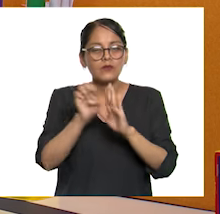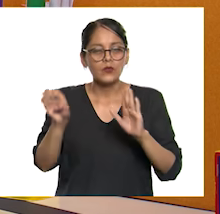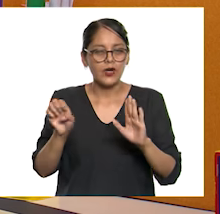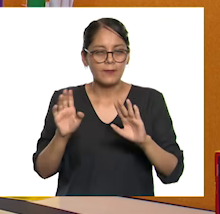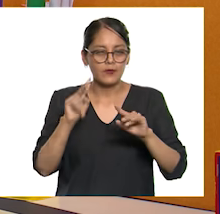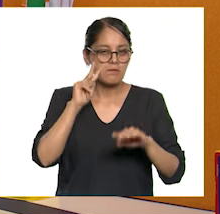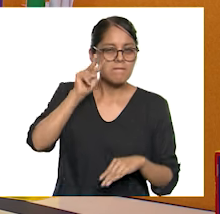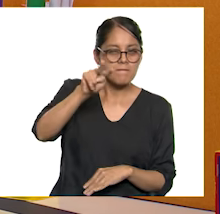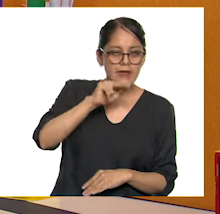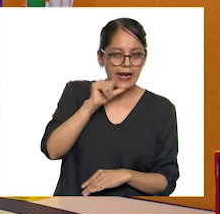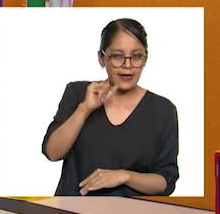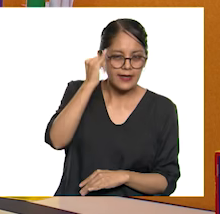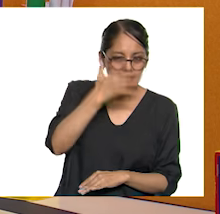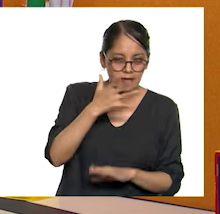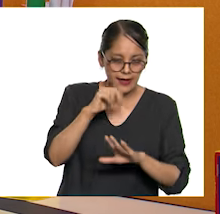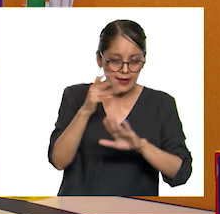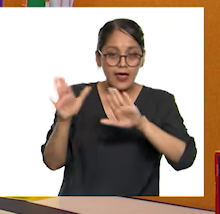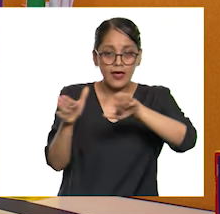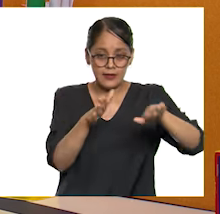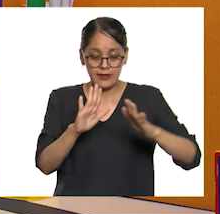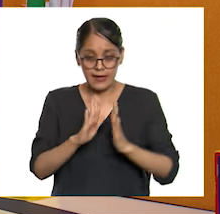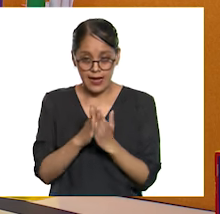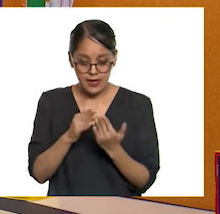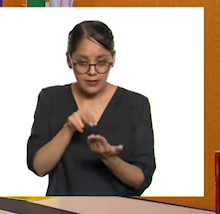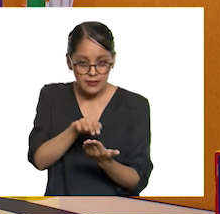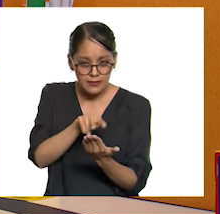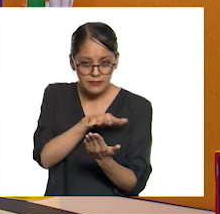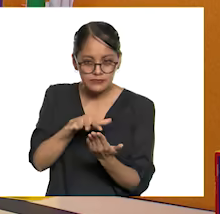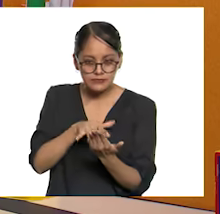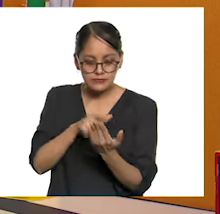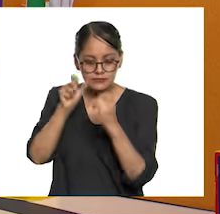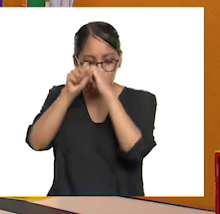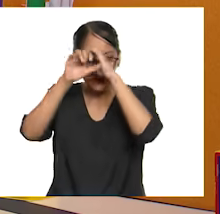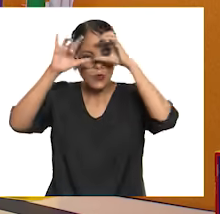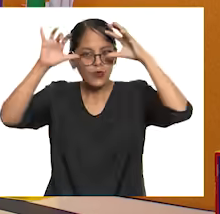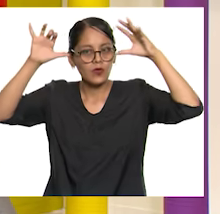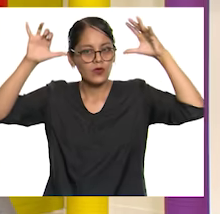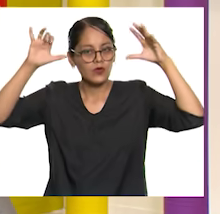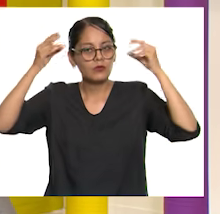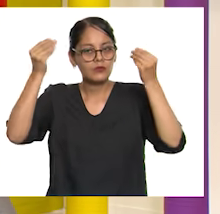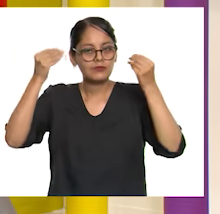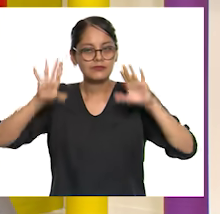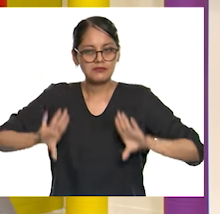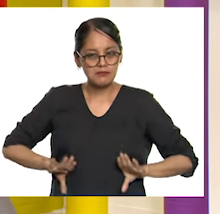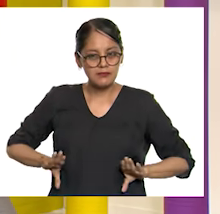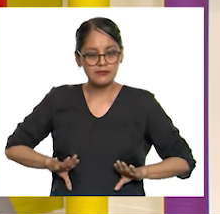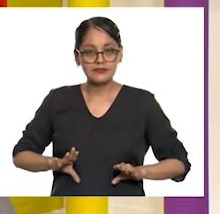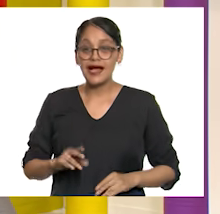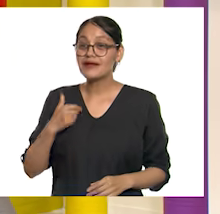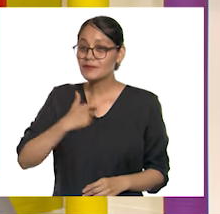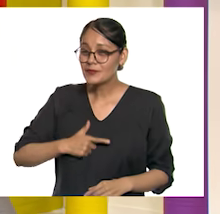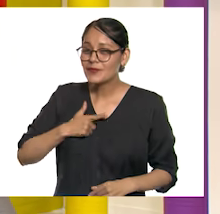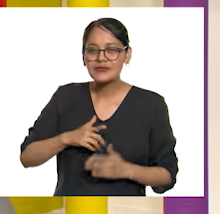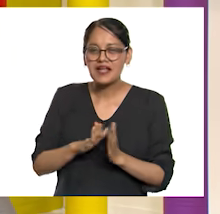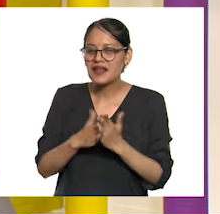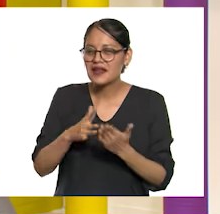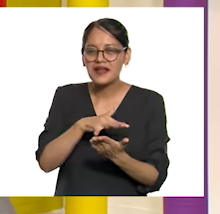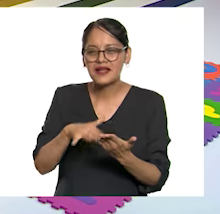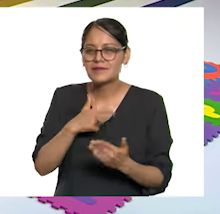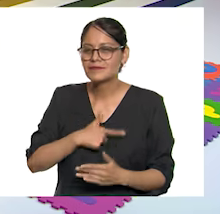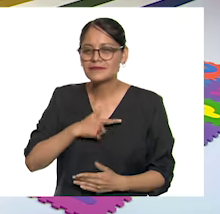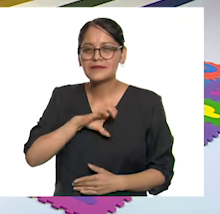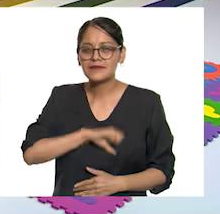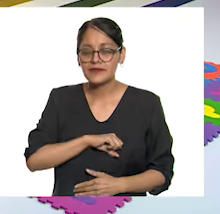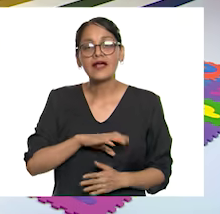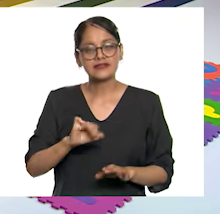lo hubiéramos leído nos hubiéramos podido imaginar un sinfín de posibilidades. Ay, por eso me gusta tanto leer, maestra. estoy